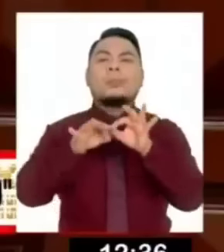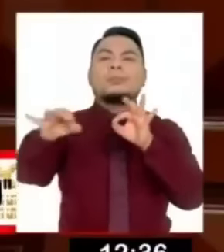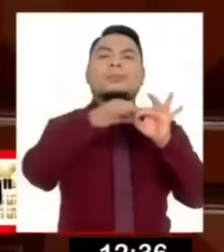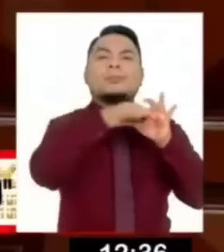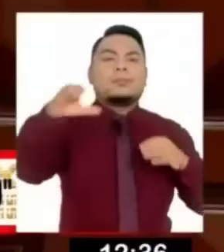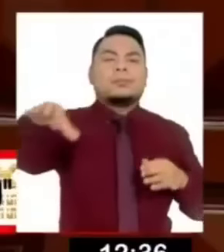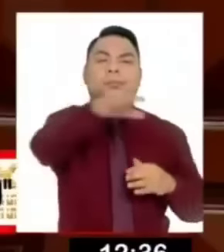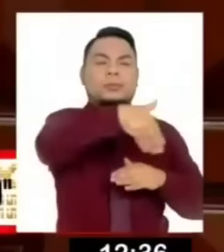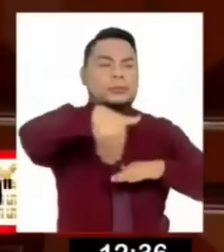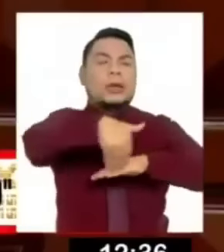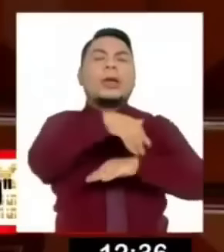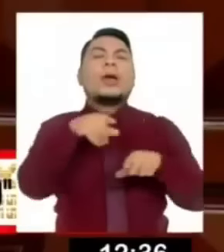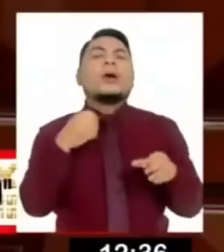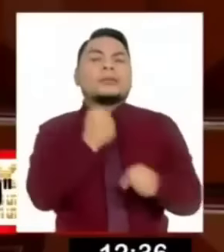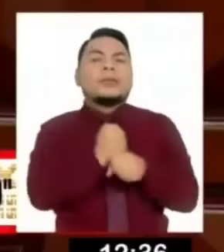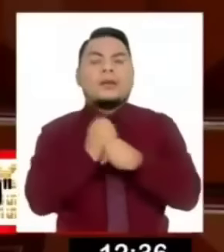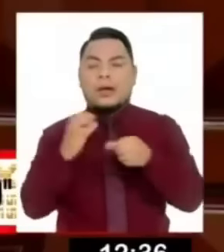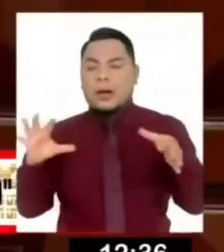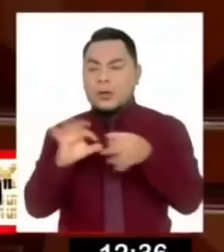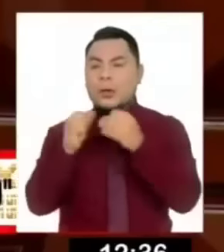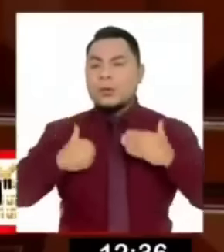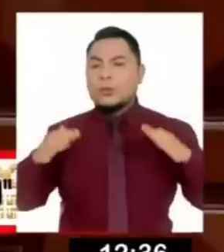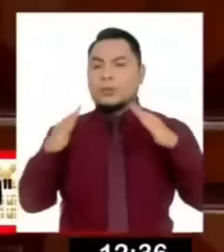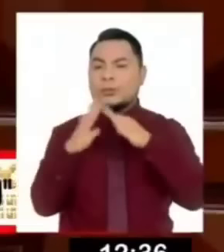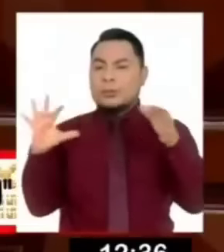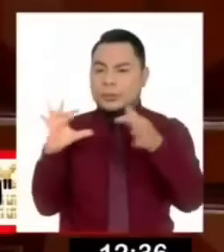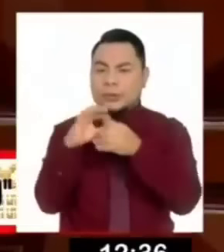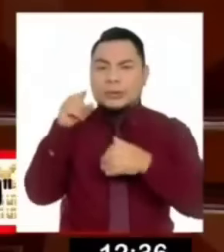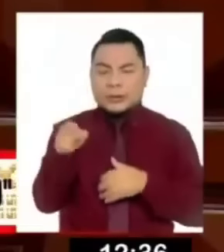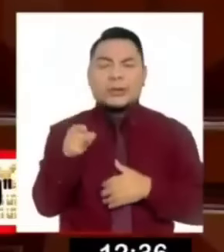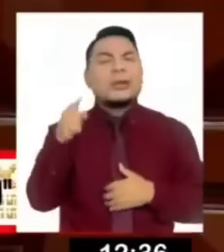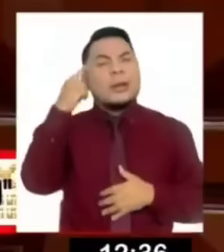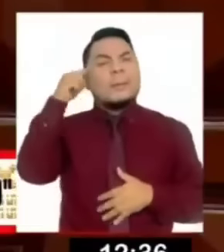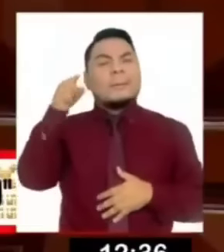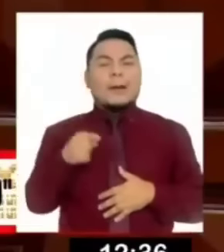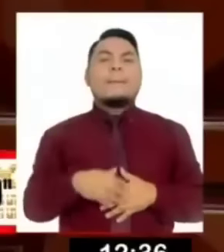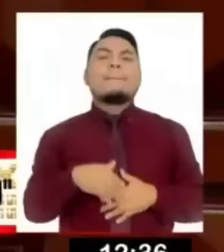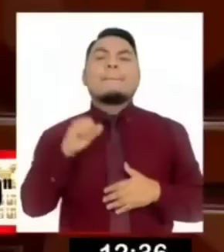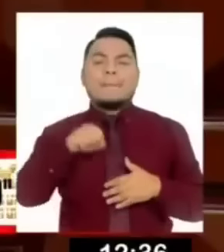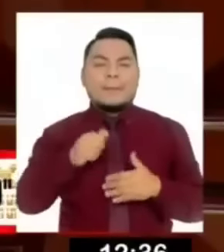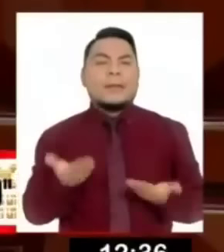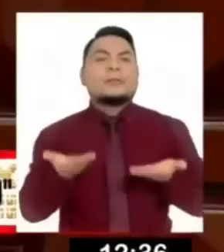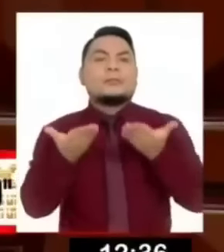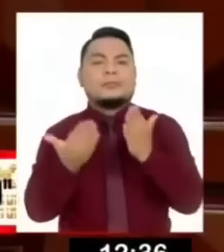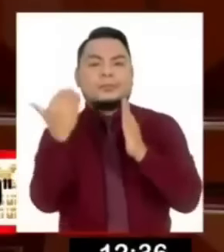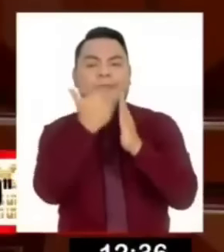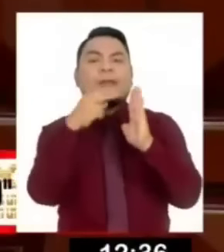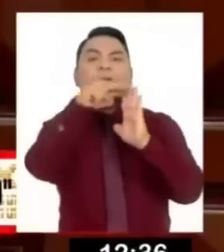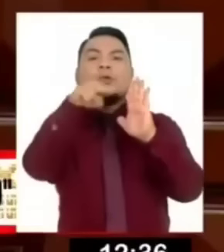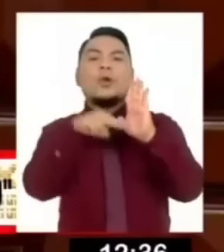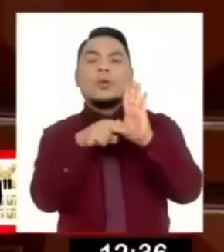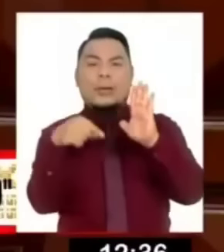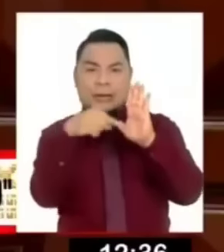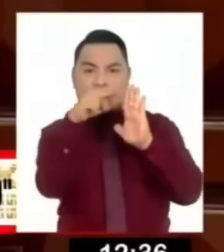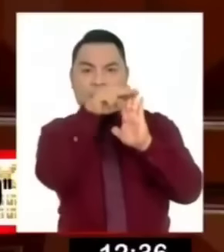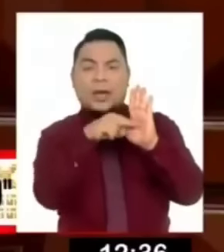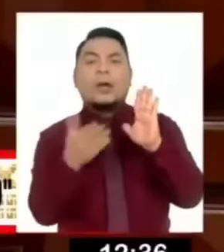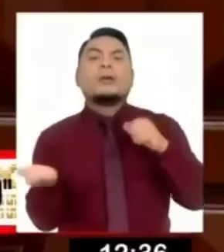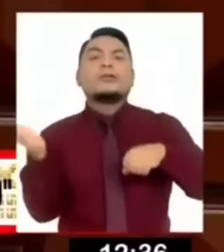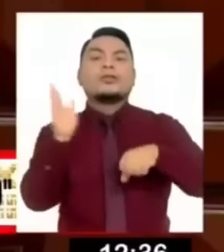través de un trabajo conjunto con los gobiernos locales. Para ello, se simplificará la normativa